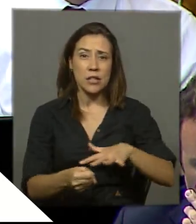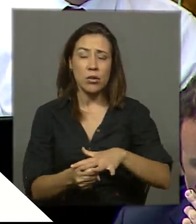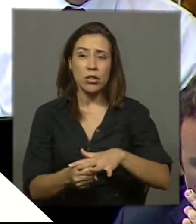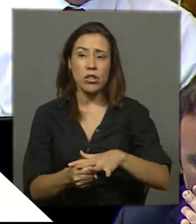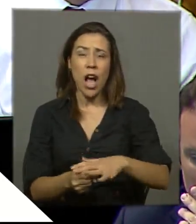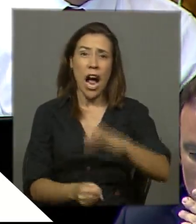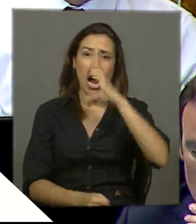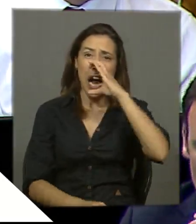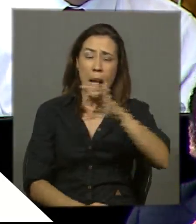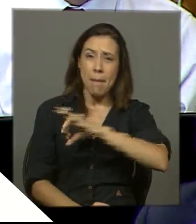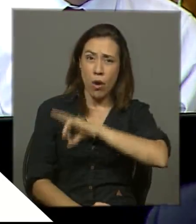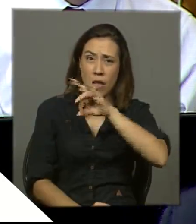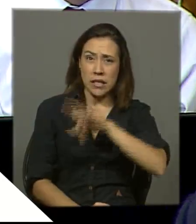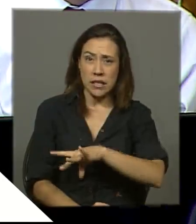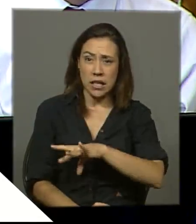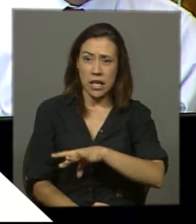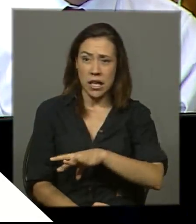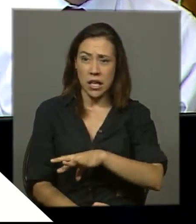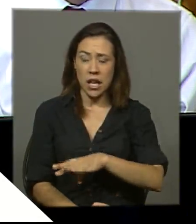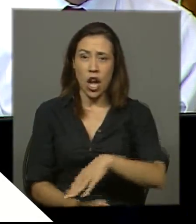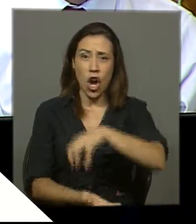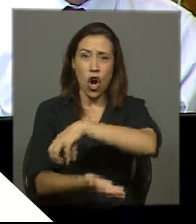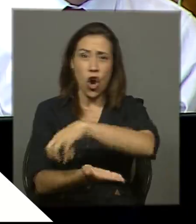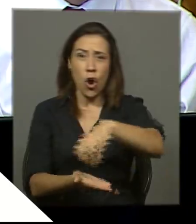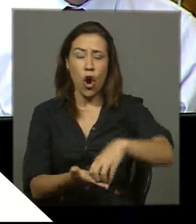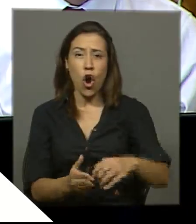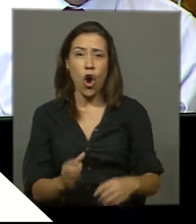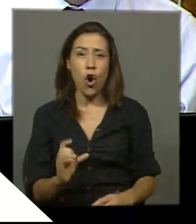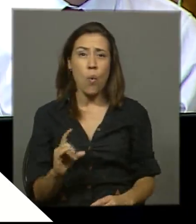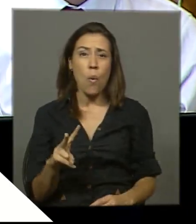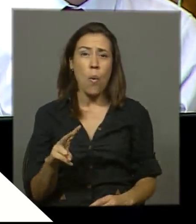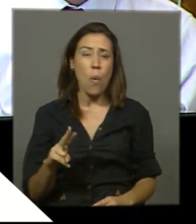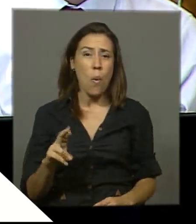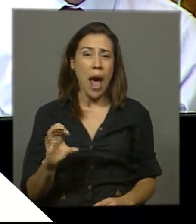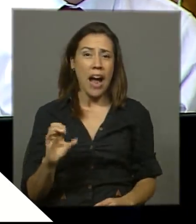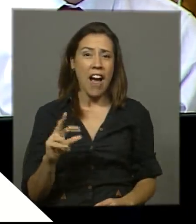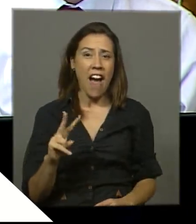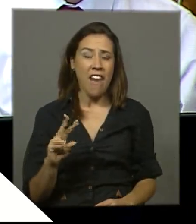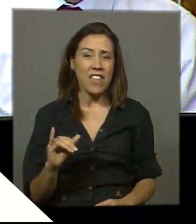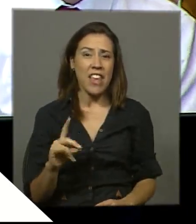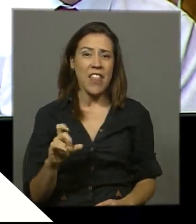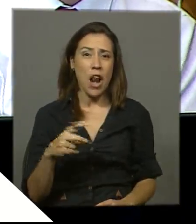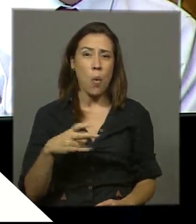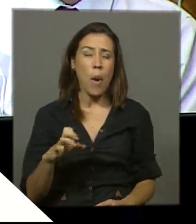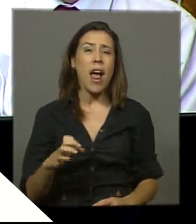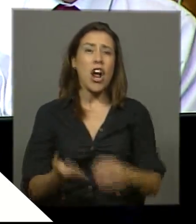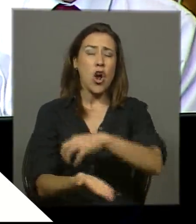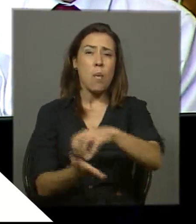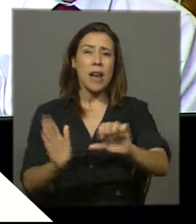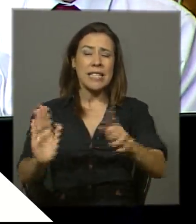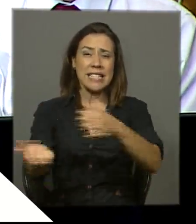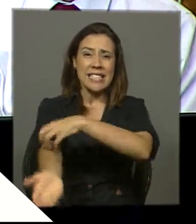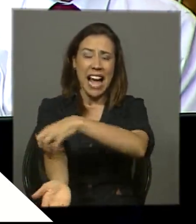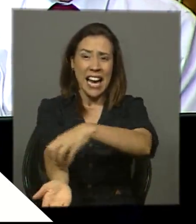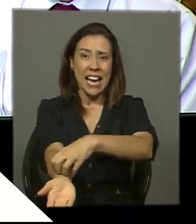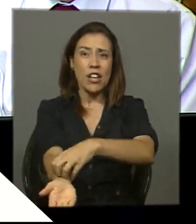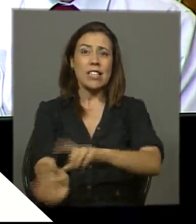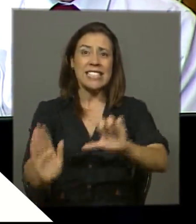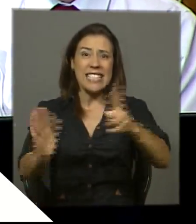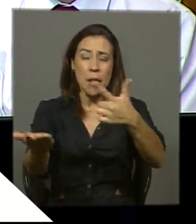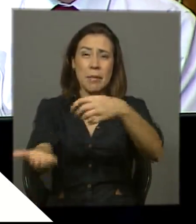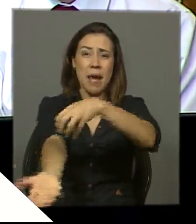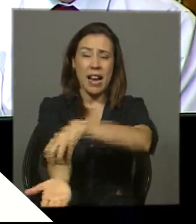campos chilenos en las comunas de curacaví alg en las comunas de la sexta región en la séptima